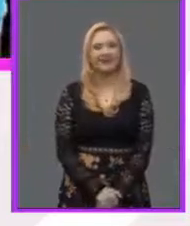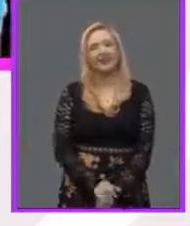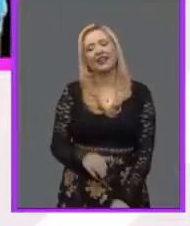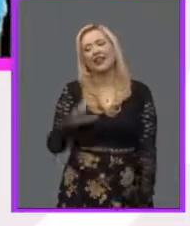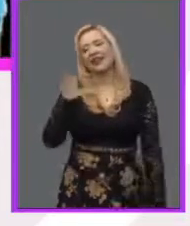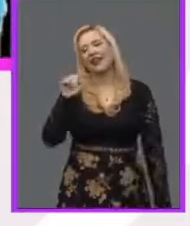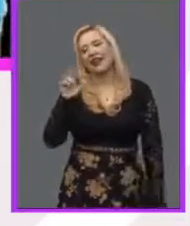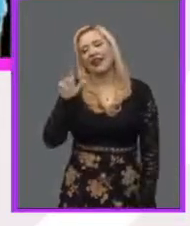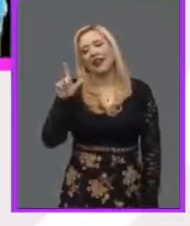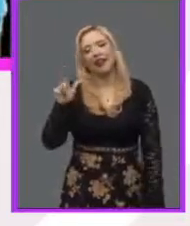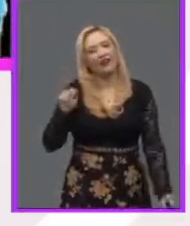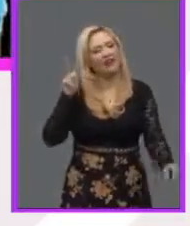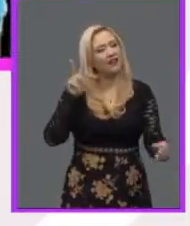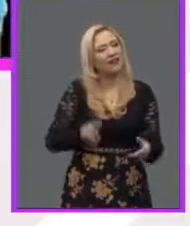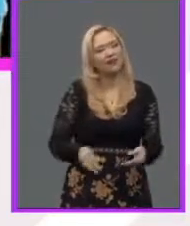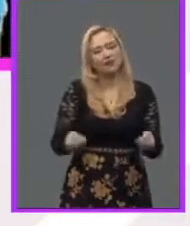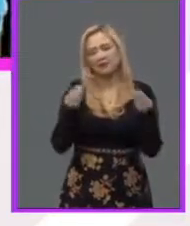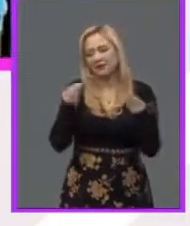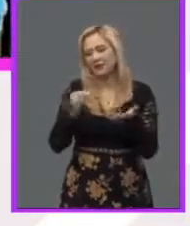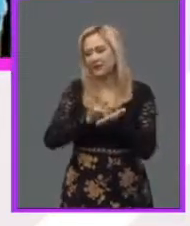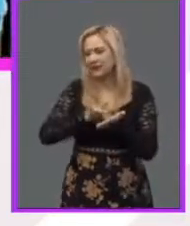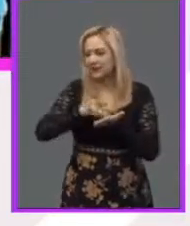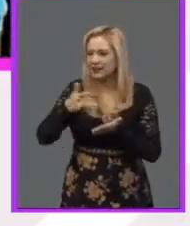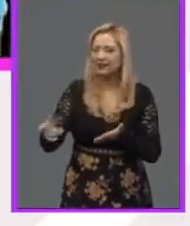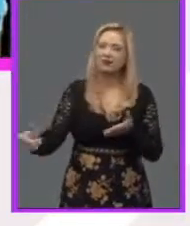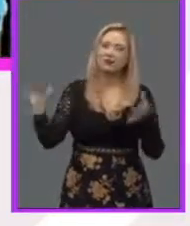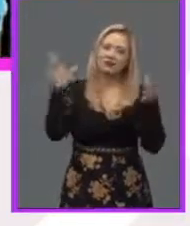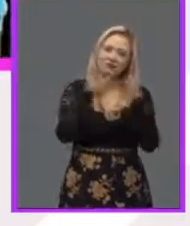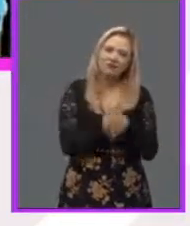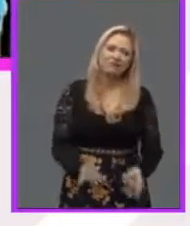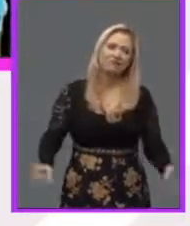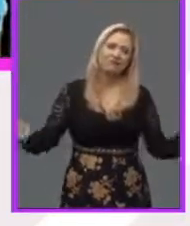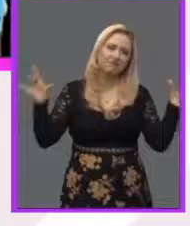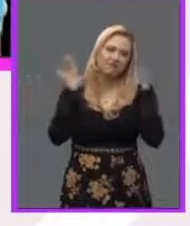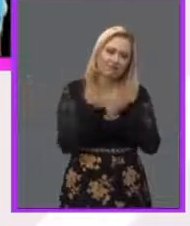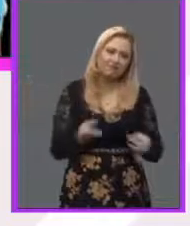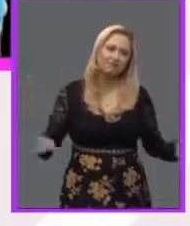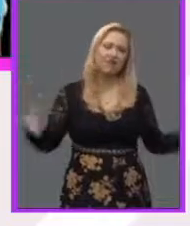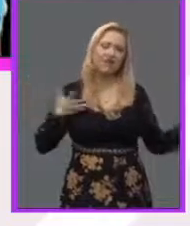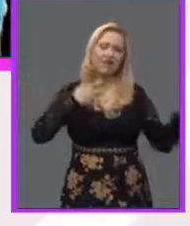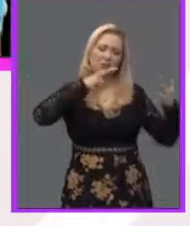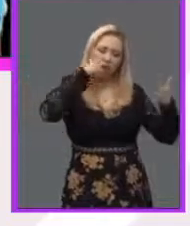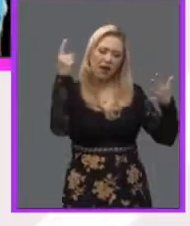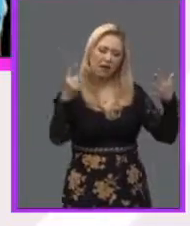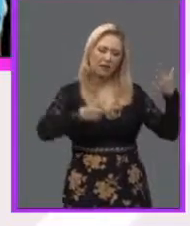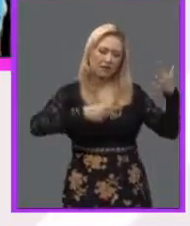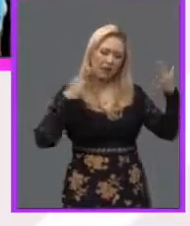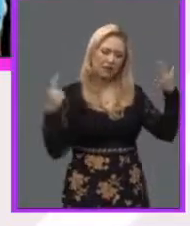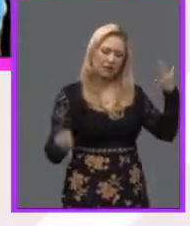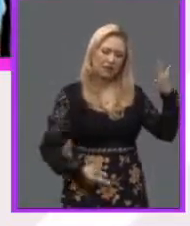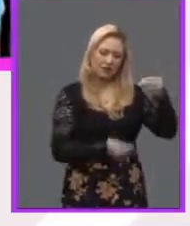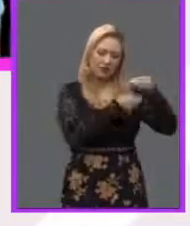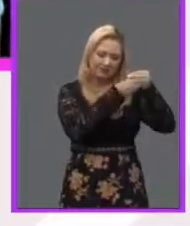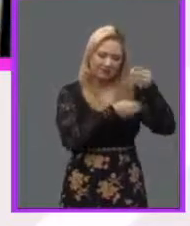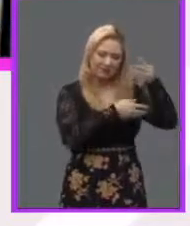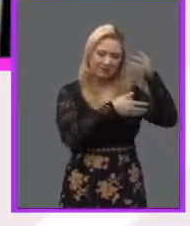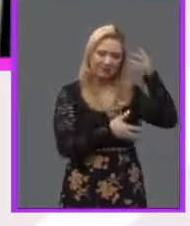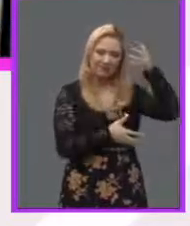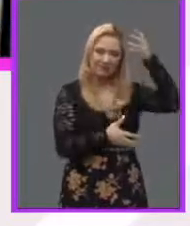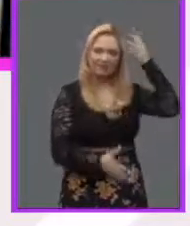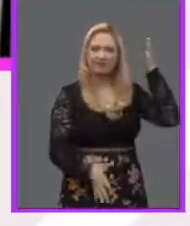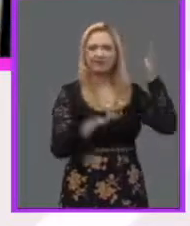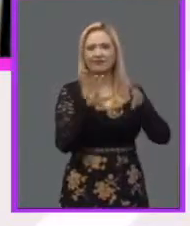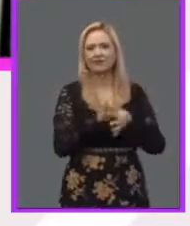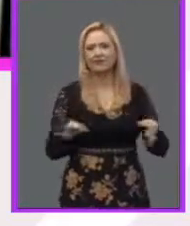Carla, pues ha sido, la verdad es que me parece que hay muchos subtemas, digamos, dentro de todo esto que